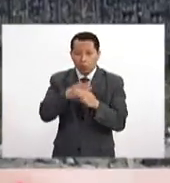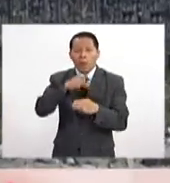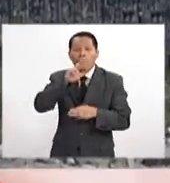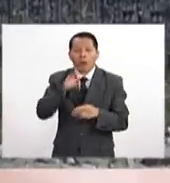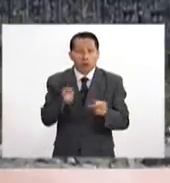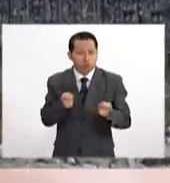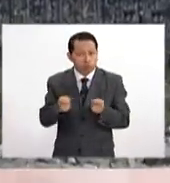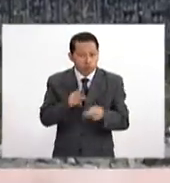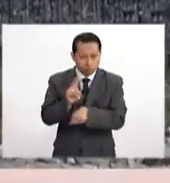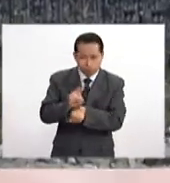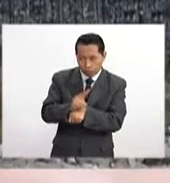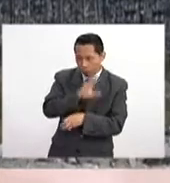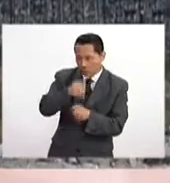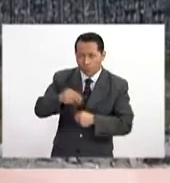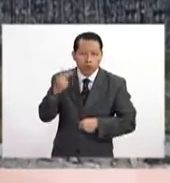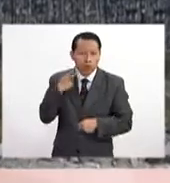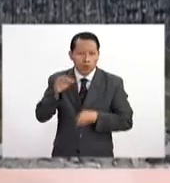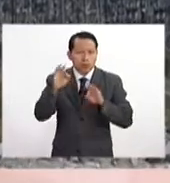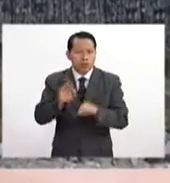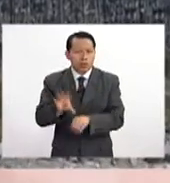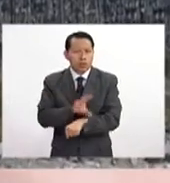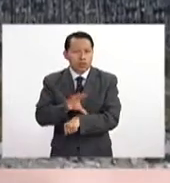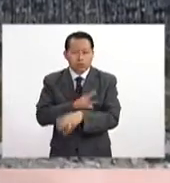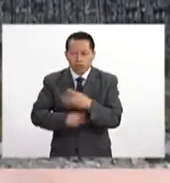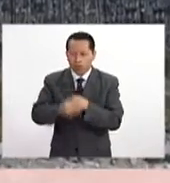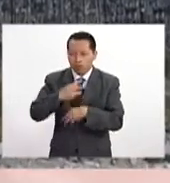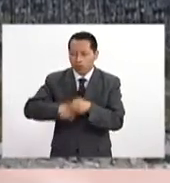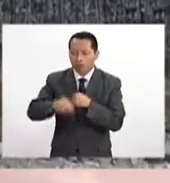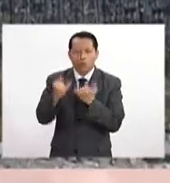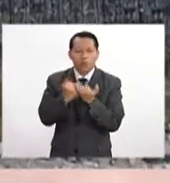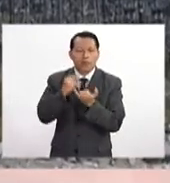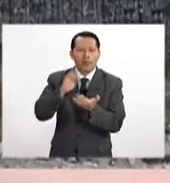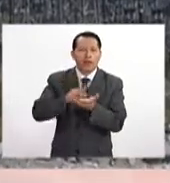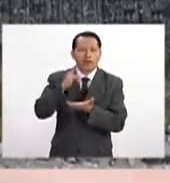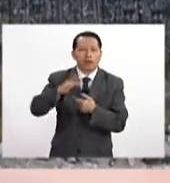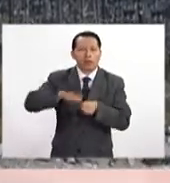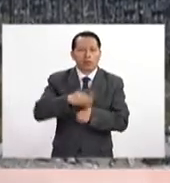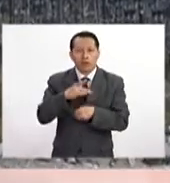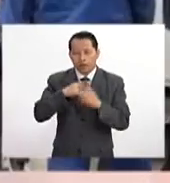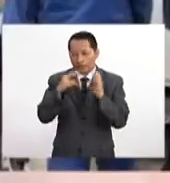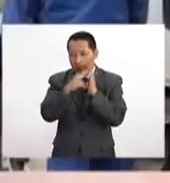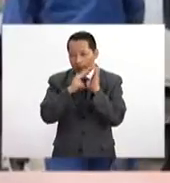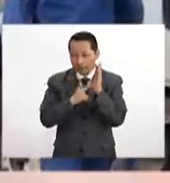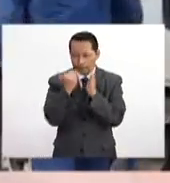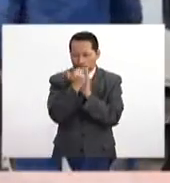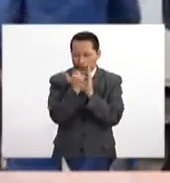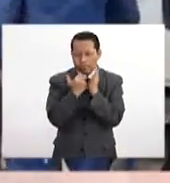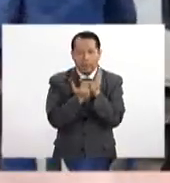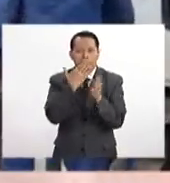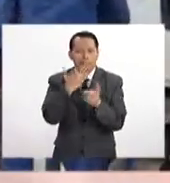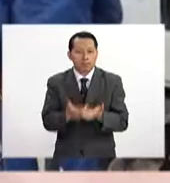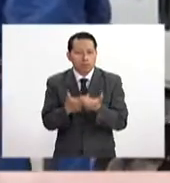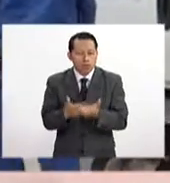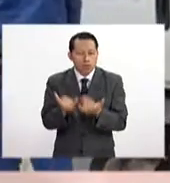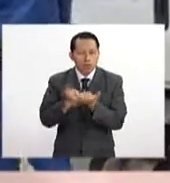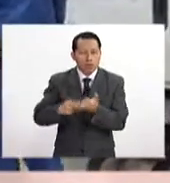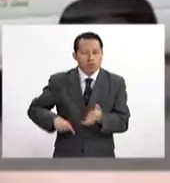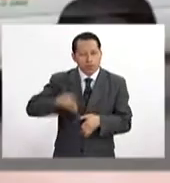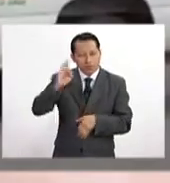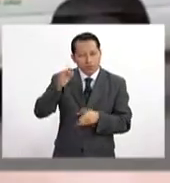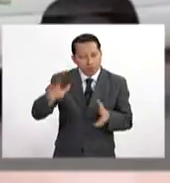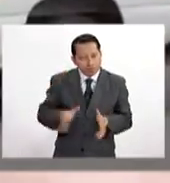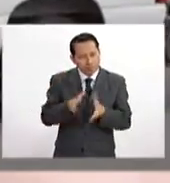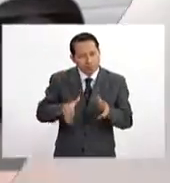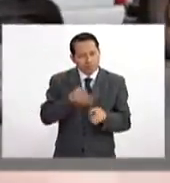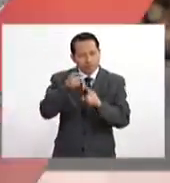con mejor regulación y políticas de eficiencia energética. Señaló que esto es gracias a un marco normativo robusto e integral que impulsa el gobierno federal